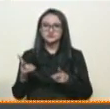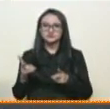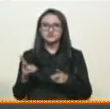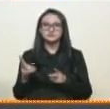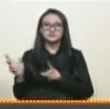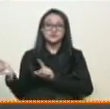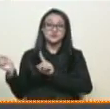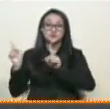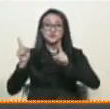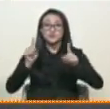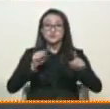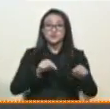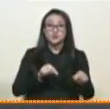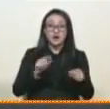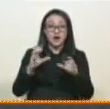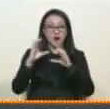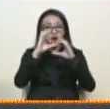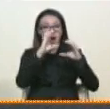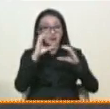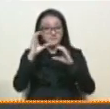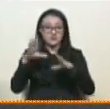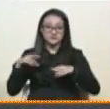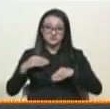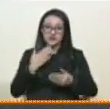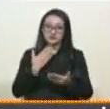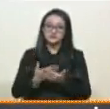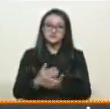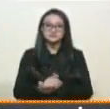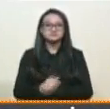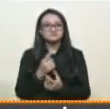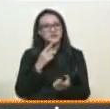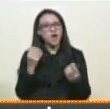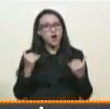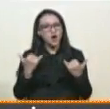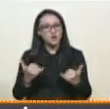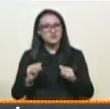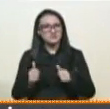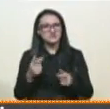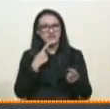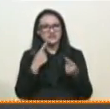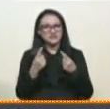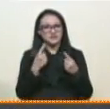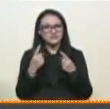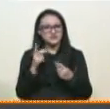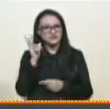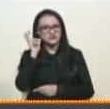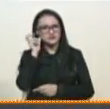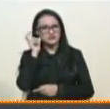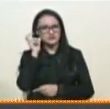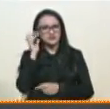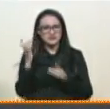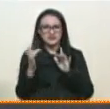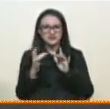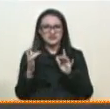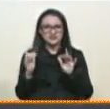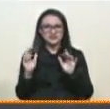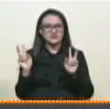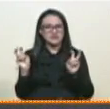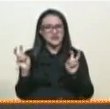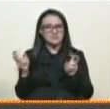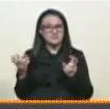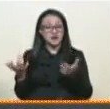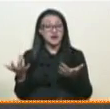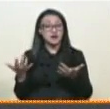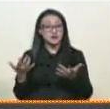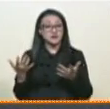cámaras hasta aquí. Bueno, rectora, quisiéramos iniciar esta entrevista, como usted bien ha escuchado, ¿no? Un tema muy importante, un tema